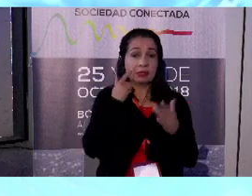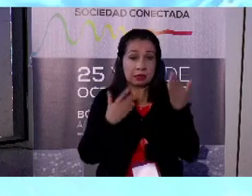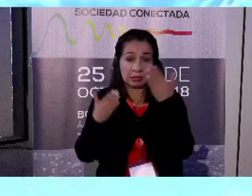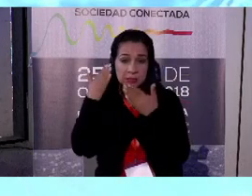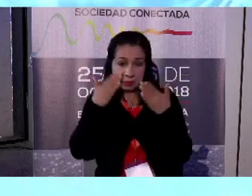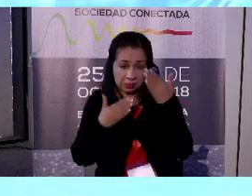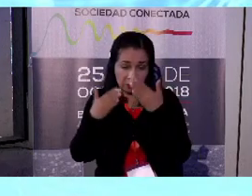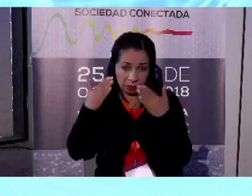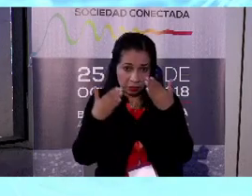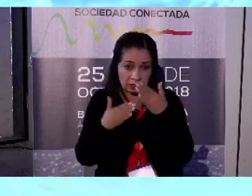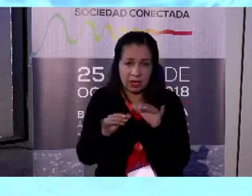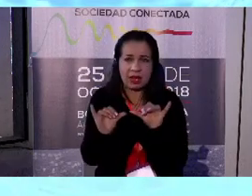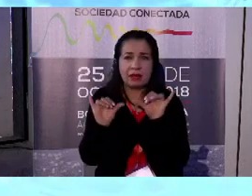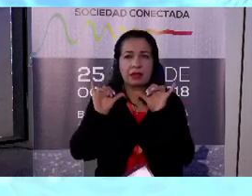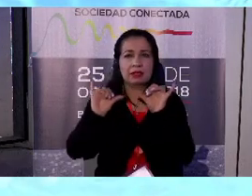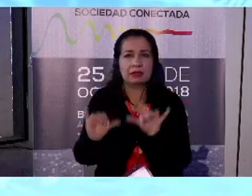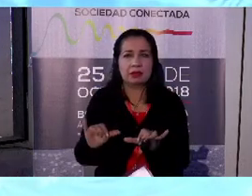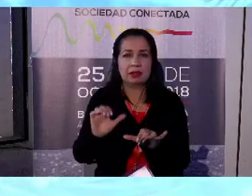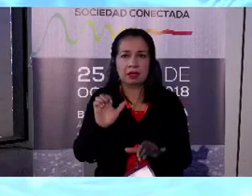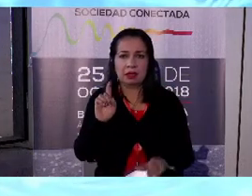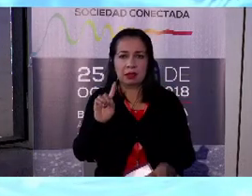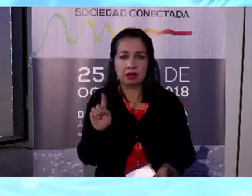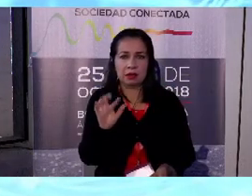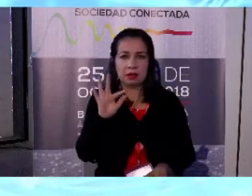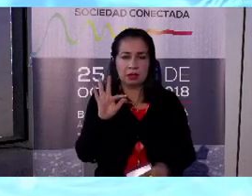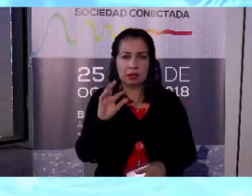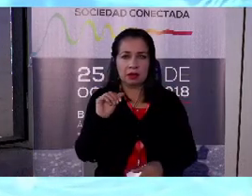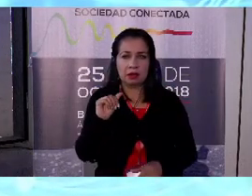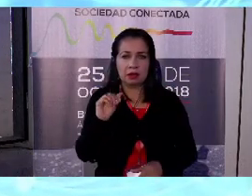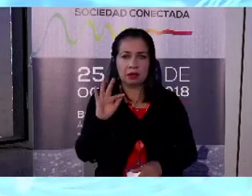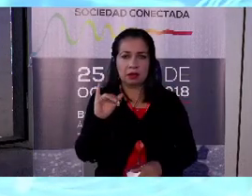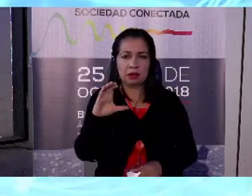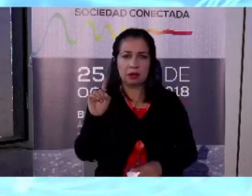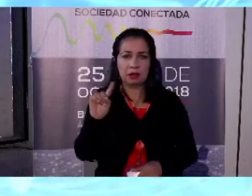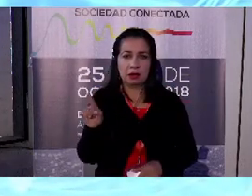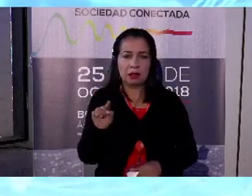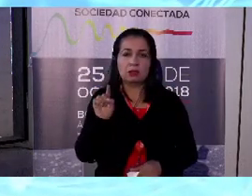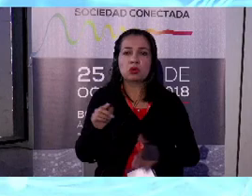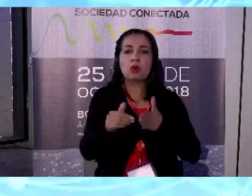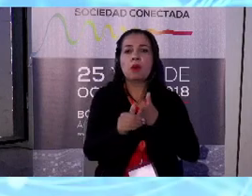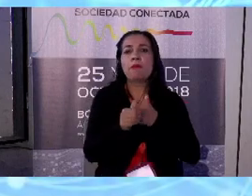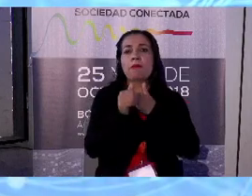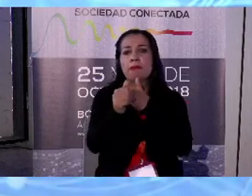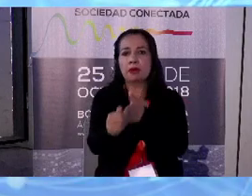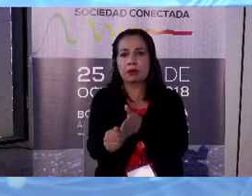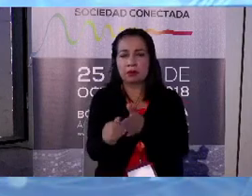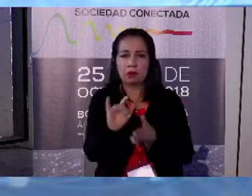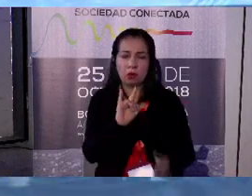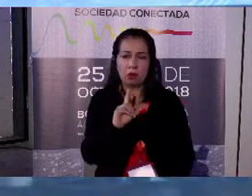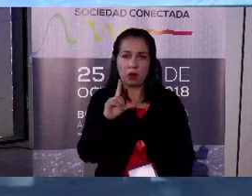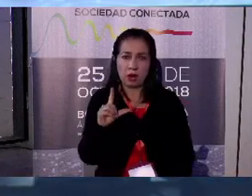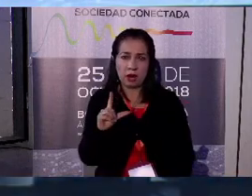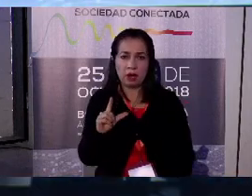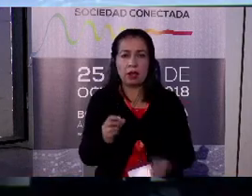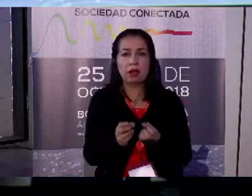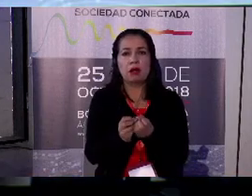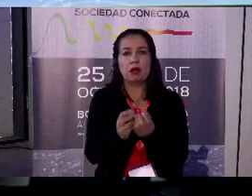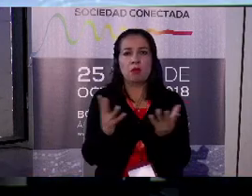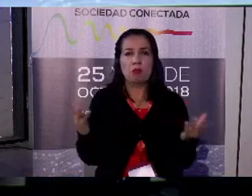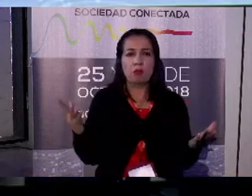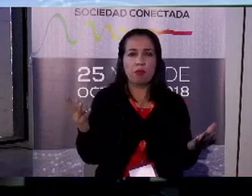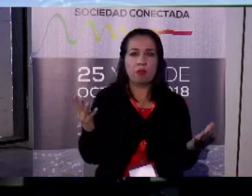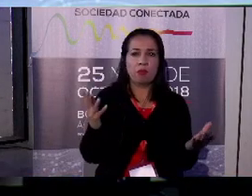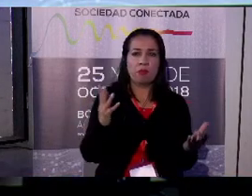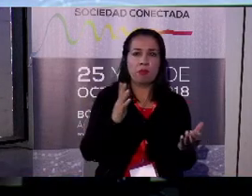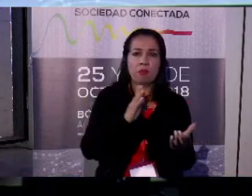estáticas están hechas por la metodología ul multicanal por el otro lado